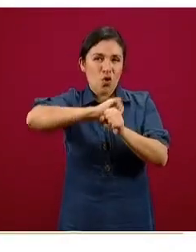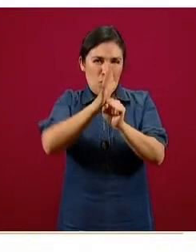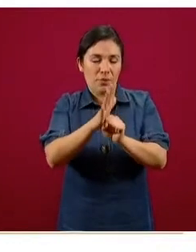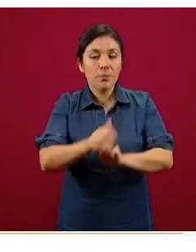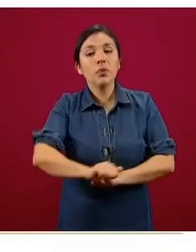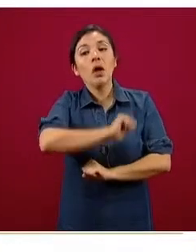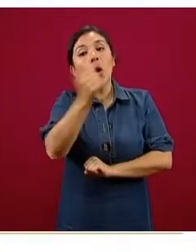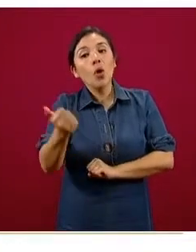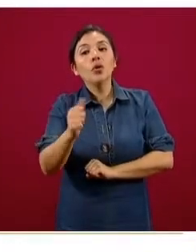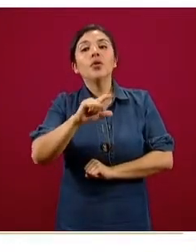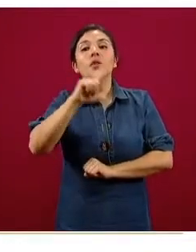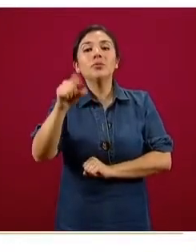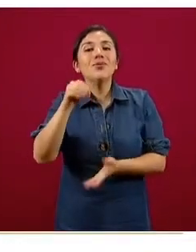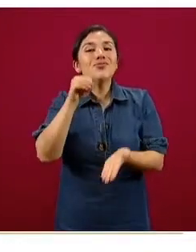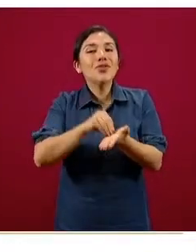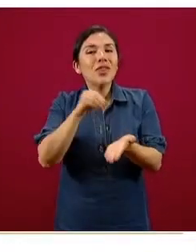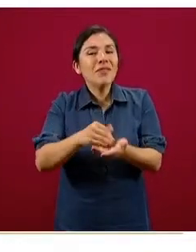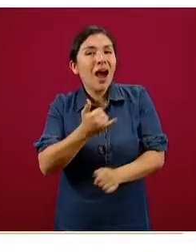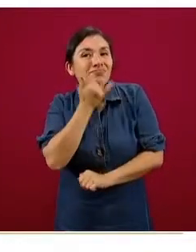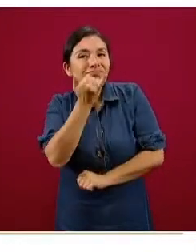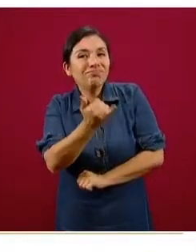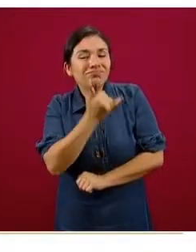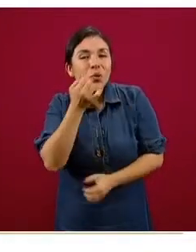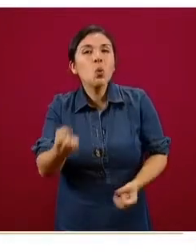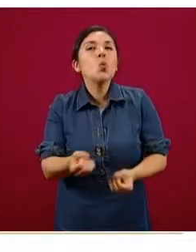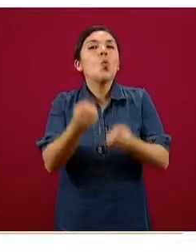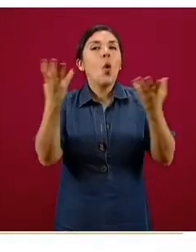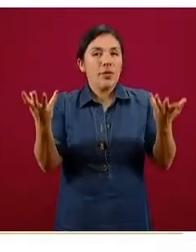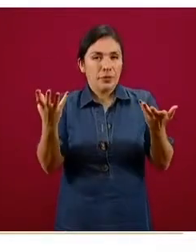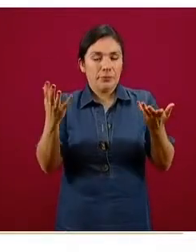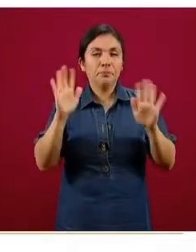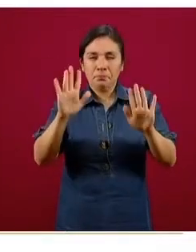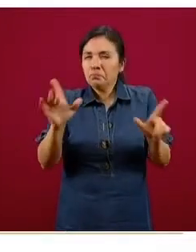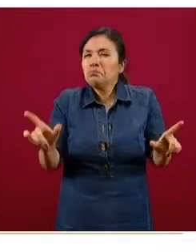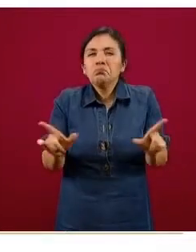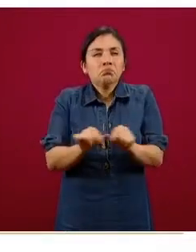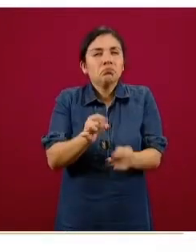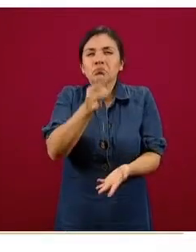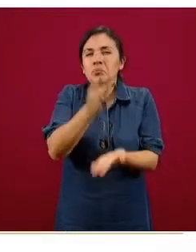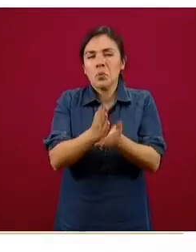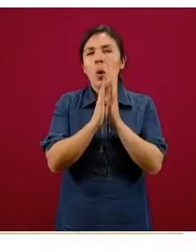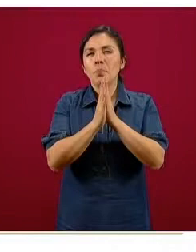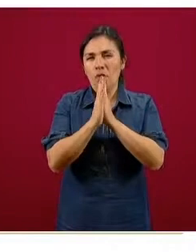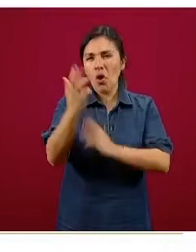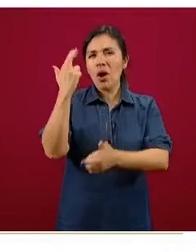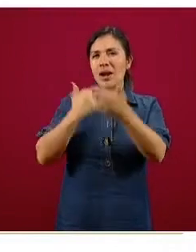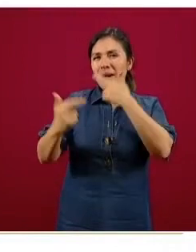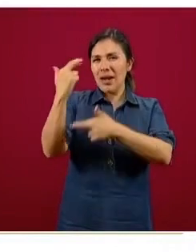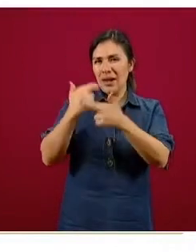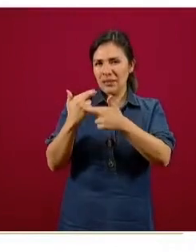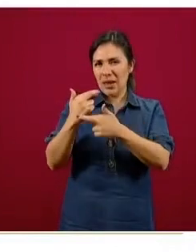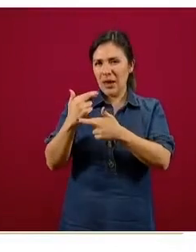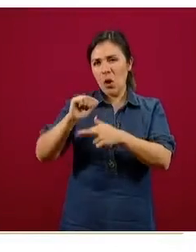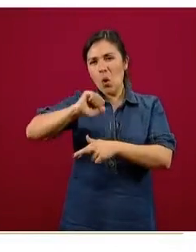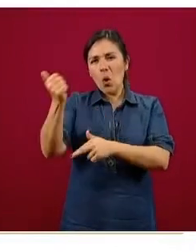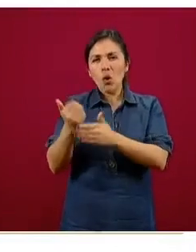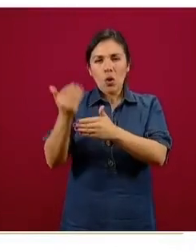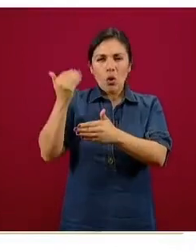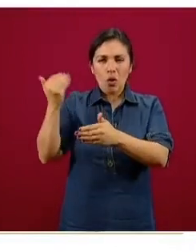los casos que aún permanecen sospechosos. Es más, para pronta referencia le pido si regresamos unas